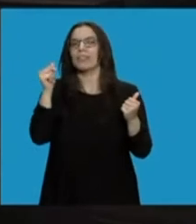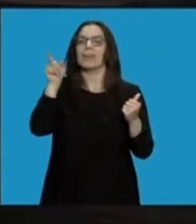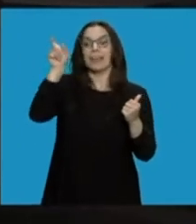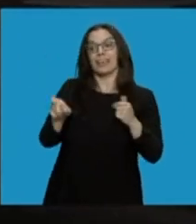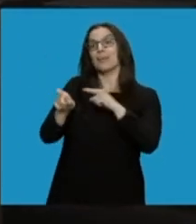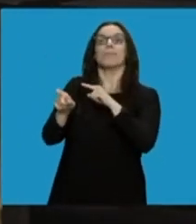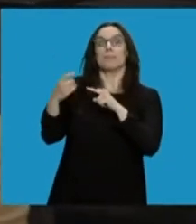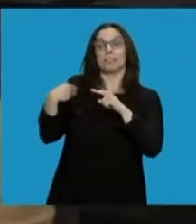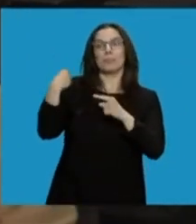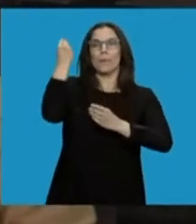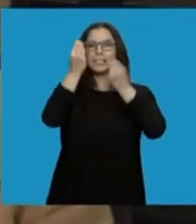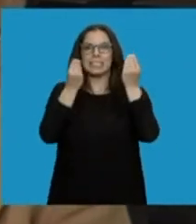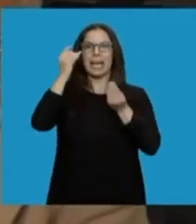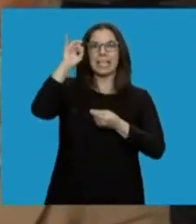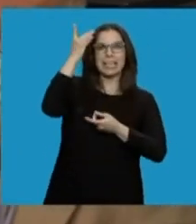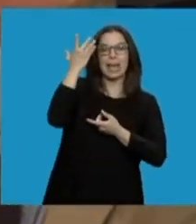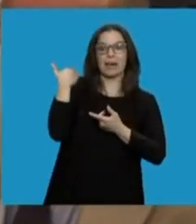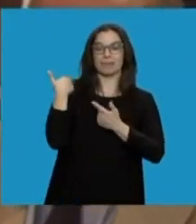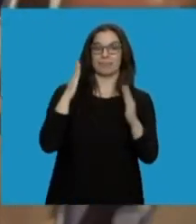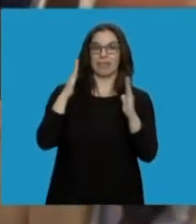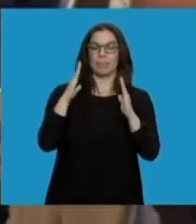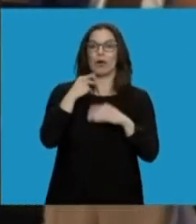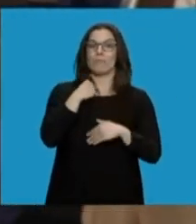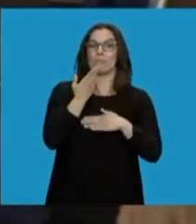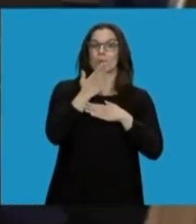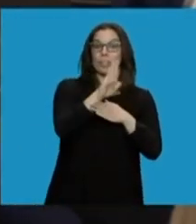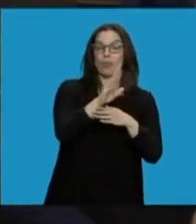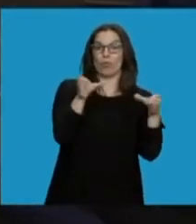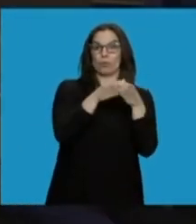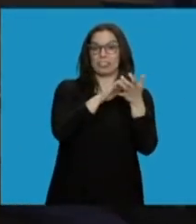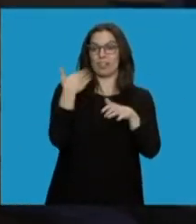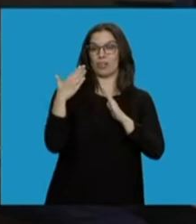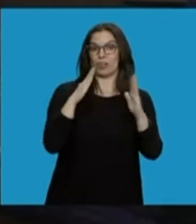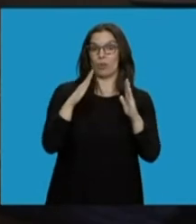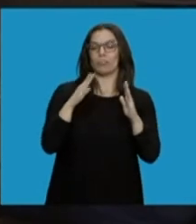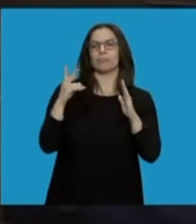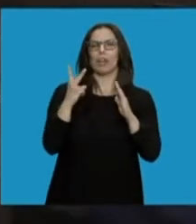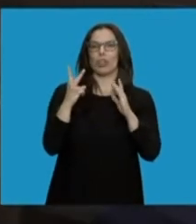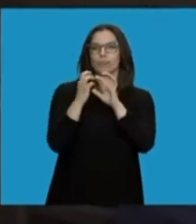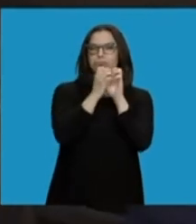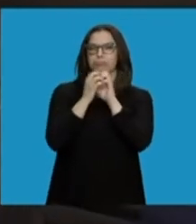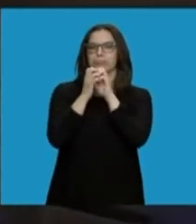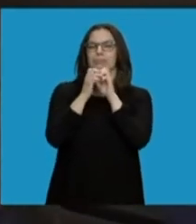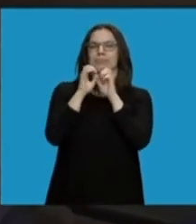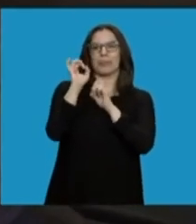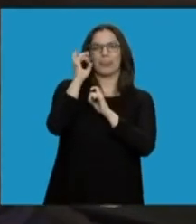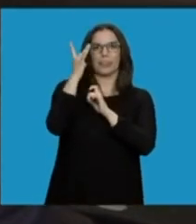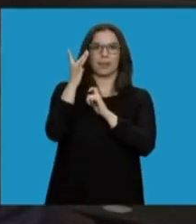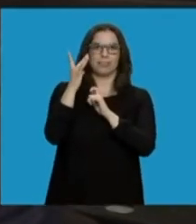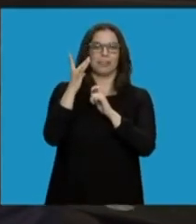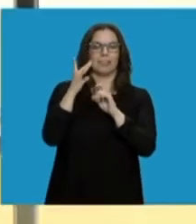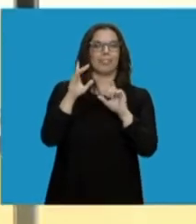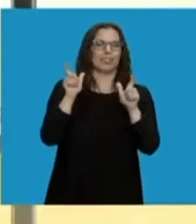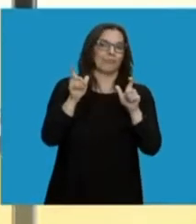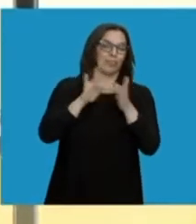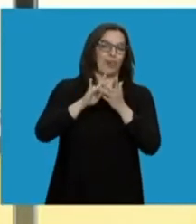en la gestación de la idea con el entonces portavoz de la Junta, Javier Tezanos. La idea se fraguó durante partidas de